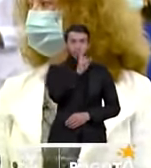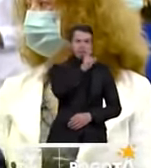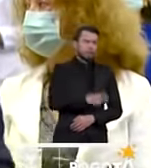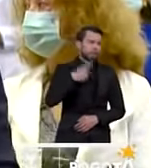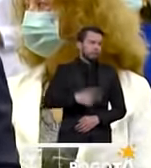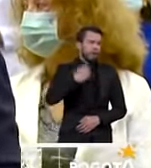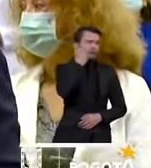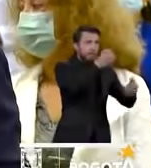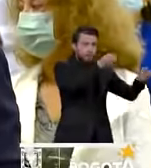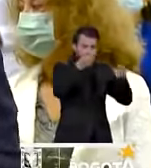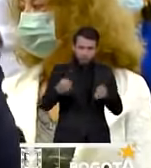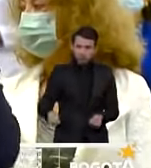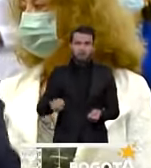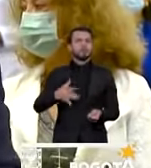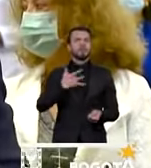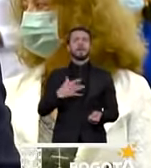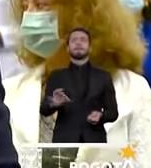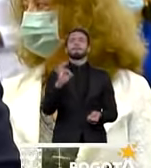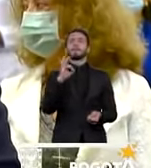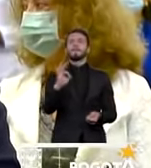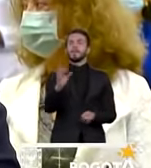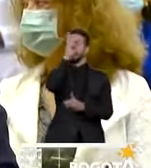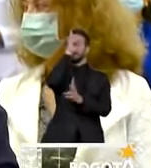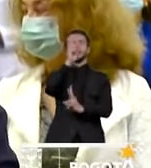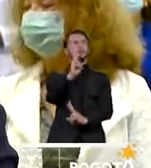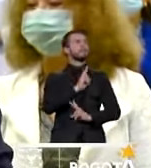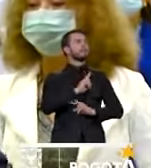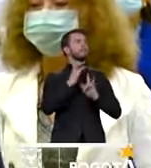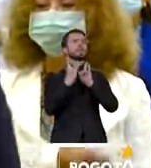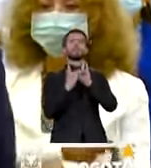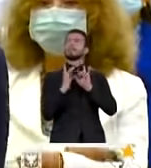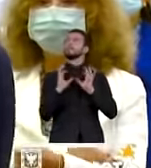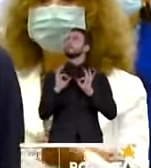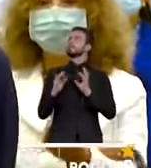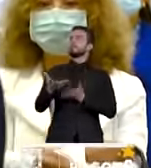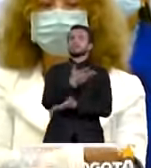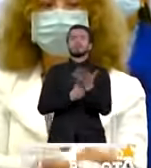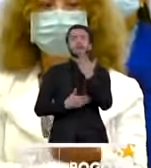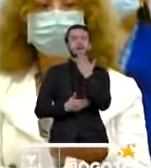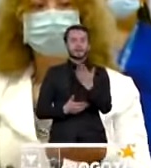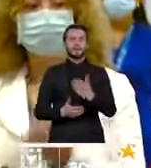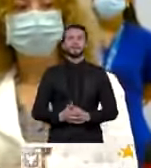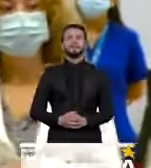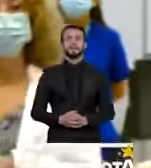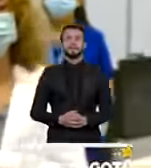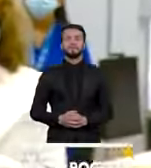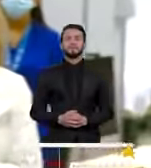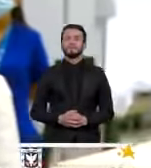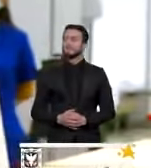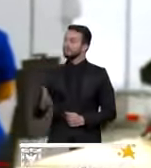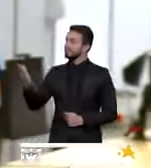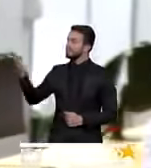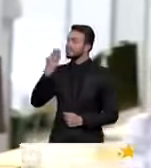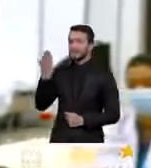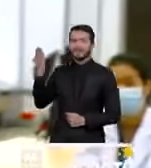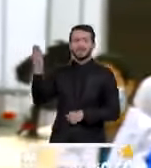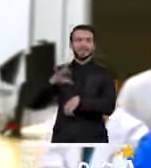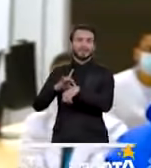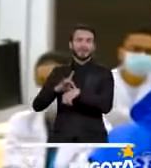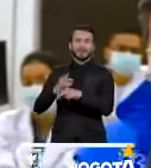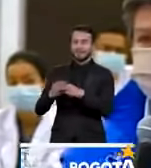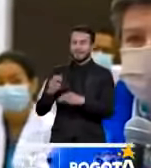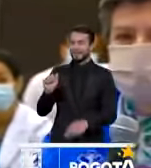de ser parte de este proyecto y le estamos cumpliendo al país. Muchísimas gracias. Muchas gracias, doctor Andrés. Estamos realmente muy agradecidos con todos, con